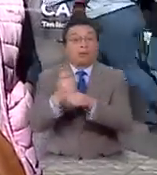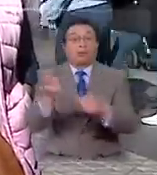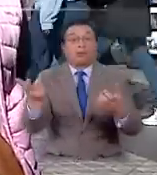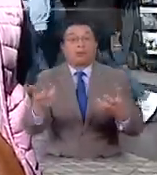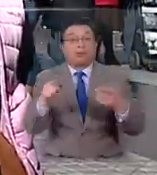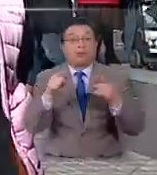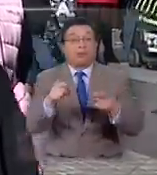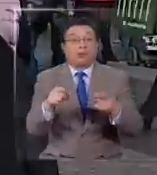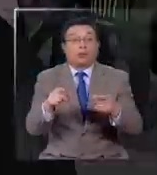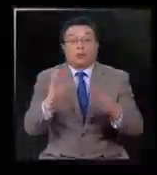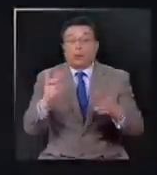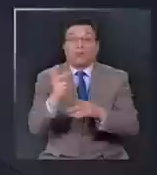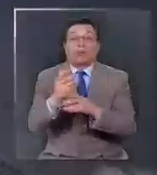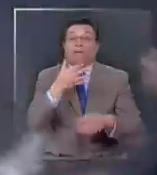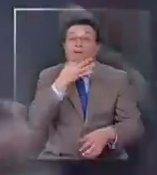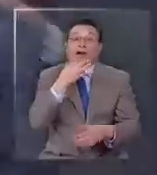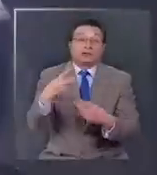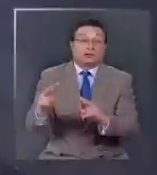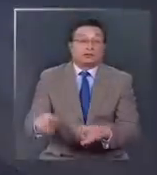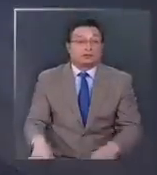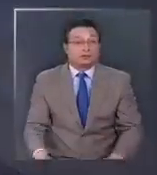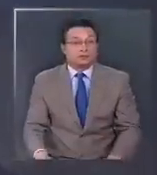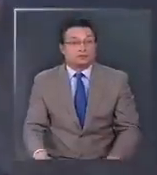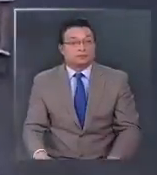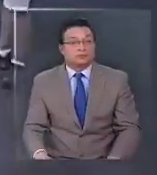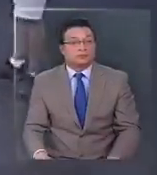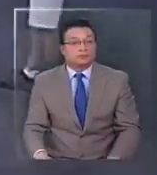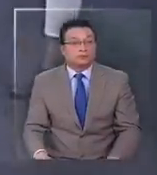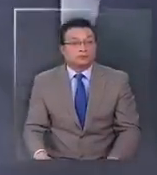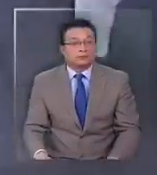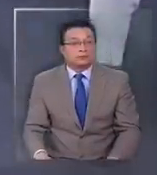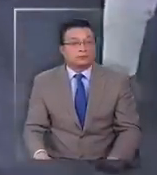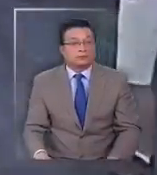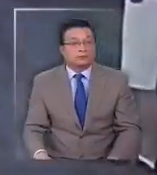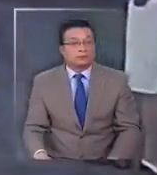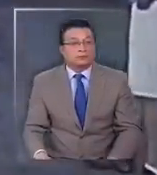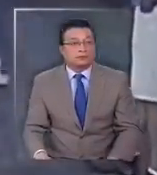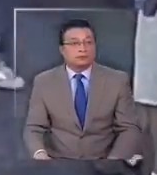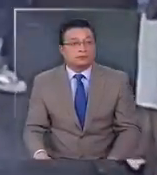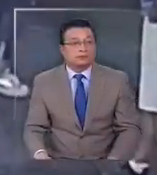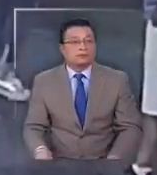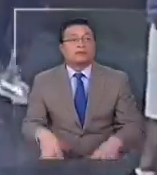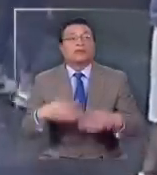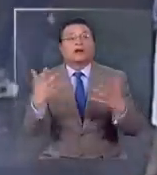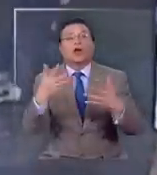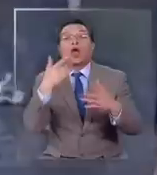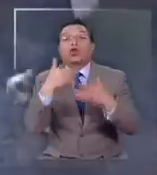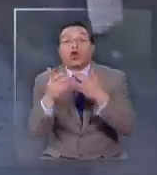para ello al hablar de cómo operan que buscan cuáles son los lugares que frecuentan